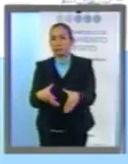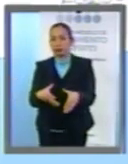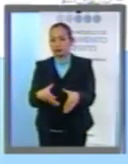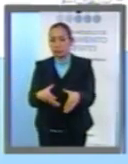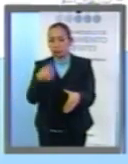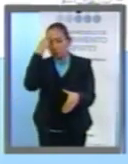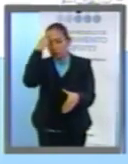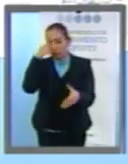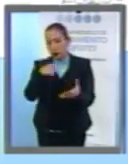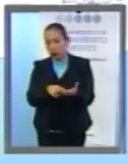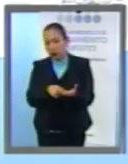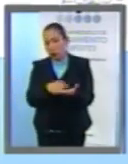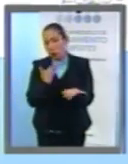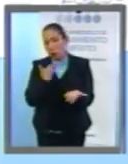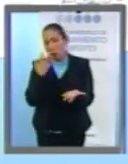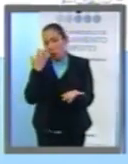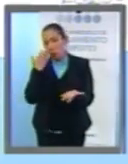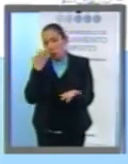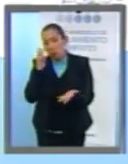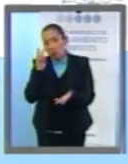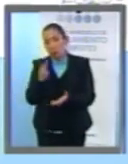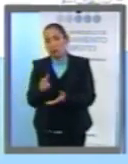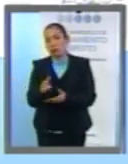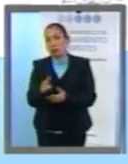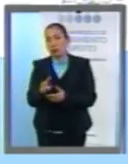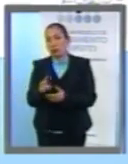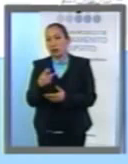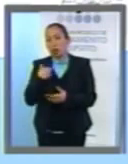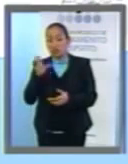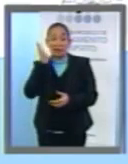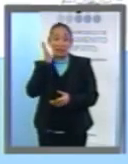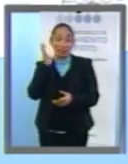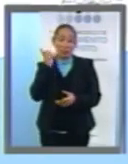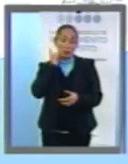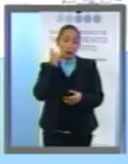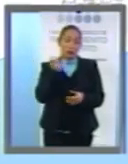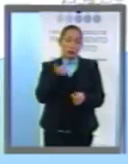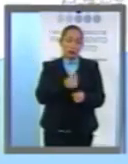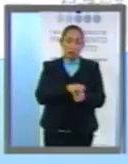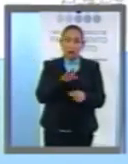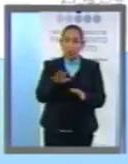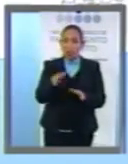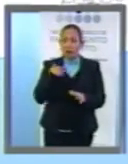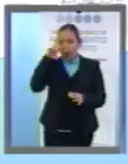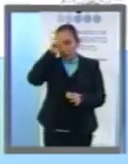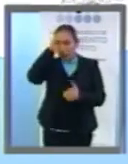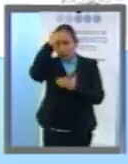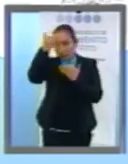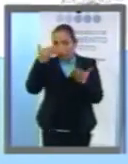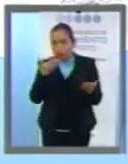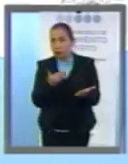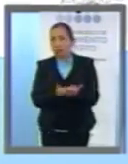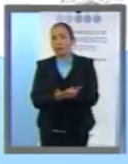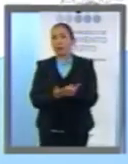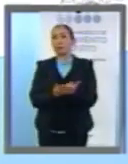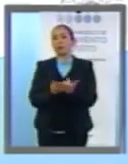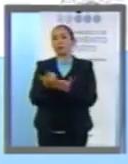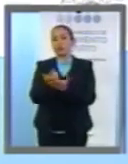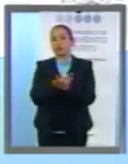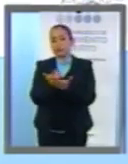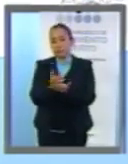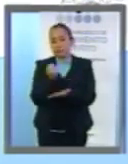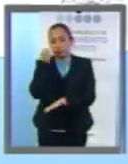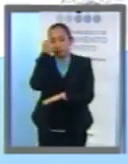Yo creo que se ve con buenos ojos este exhorto que se hace a la Cámara de Diputados de ya una propuesta de presupuesto para el